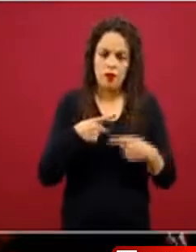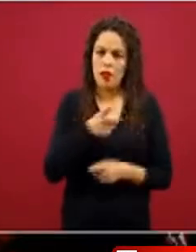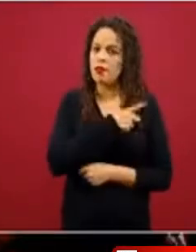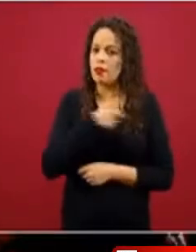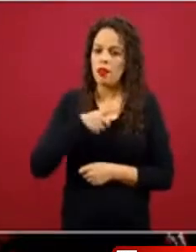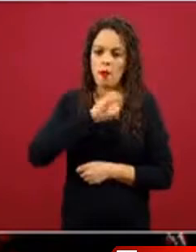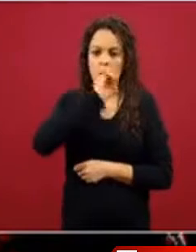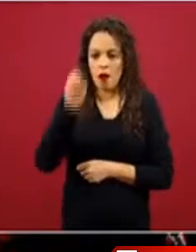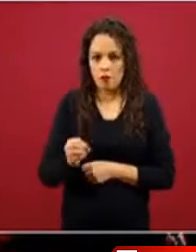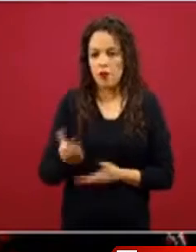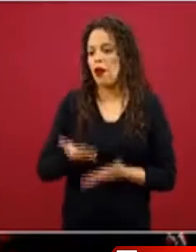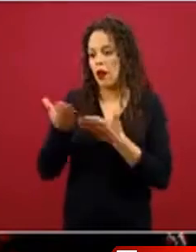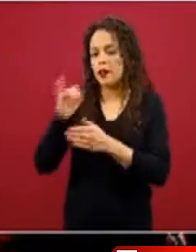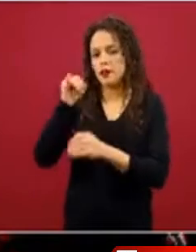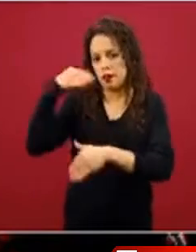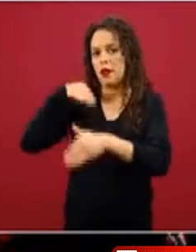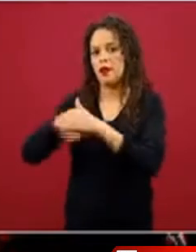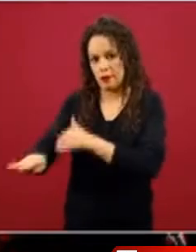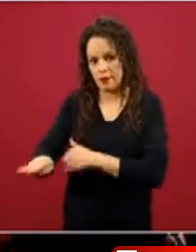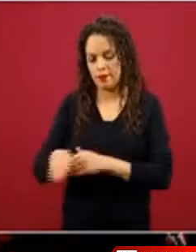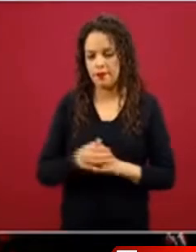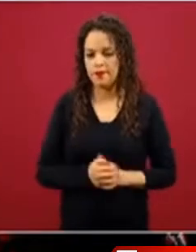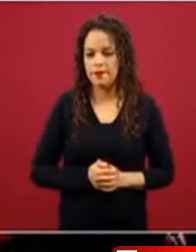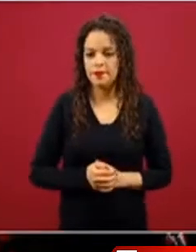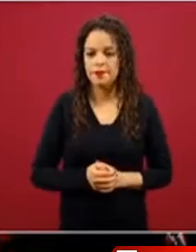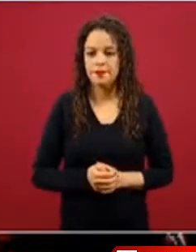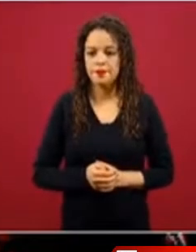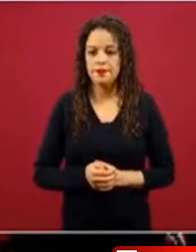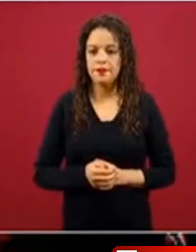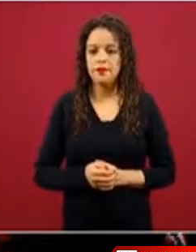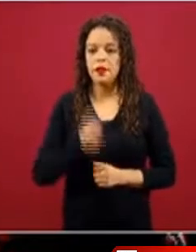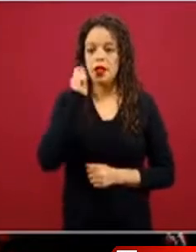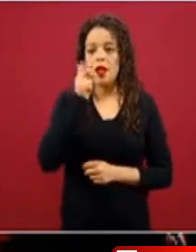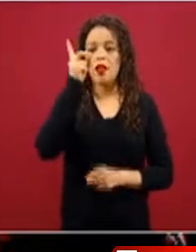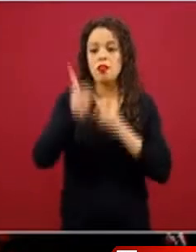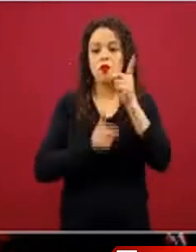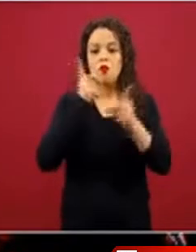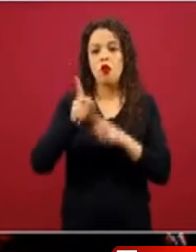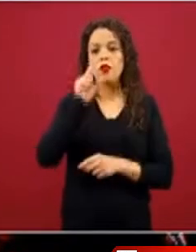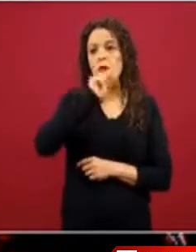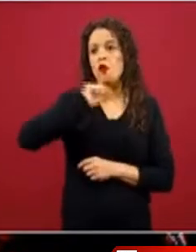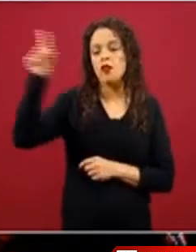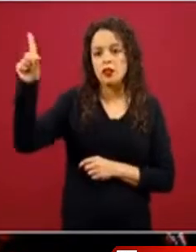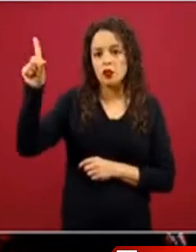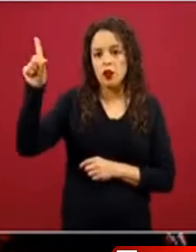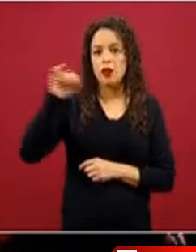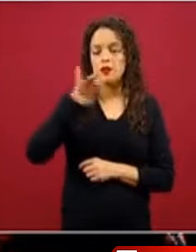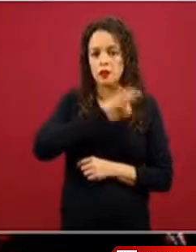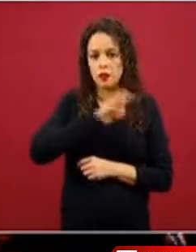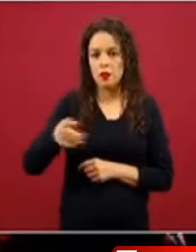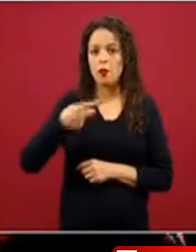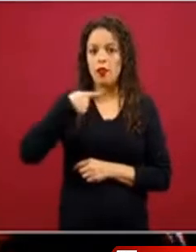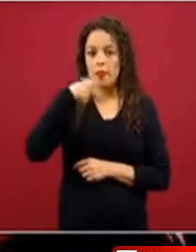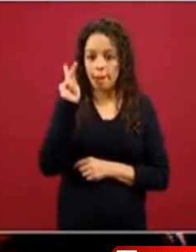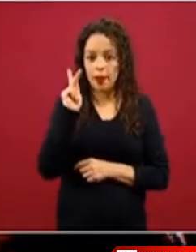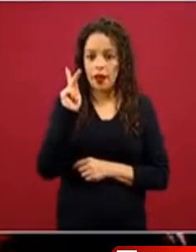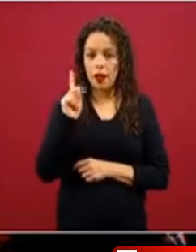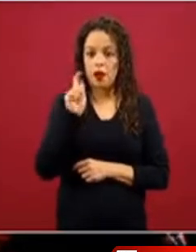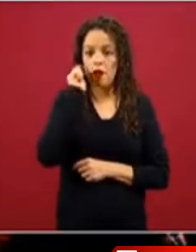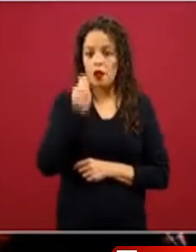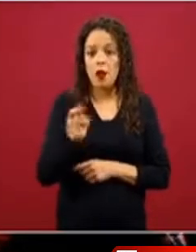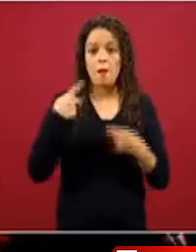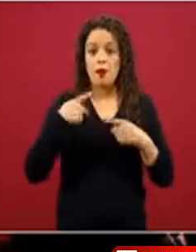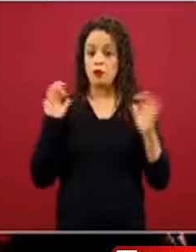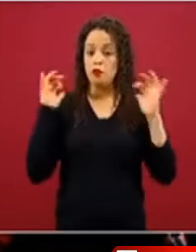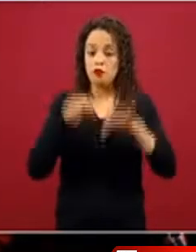país. Finalmente, de esta diapositiva, deportes profesionales a puerta cerrada en ambos niveles de